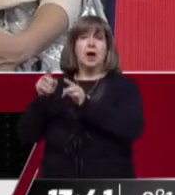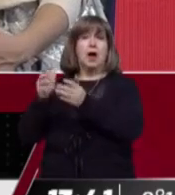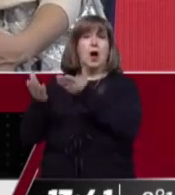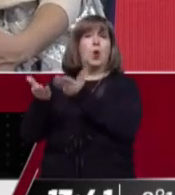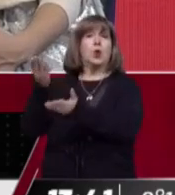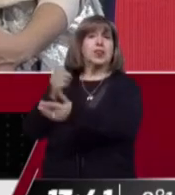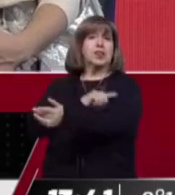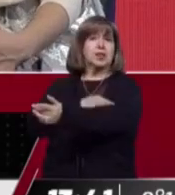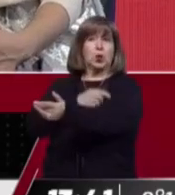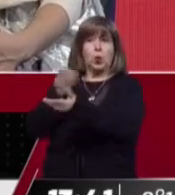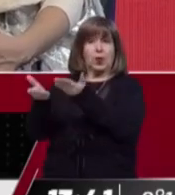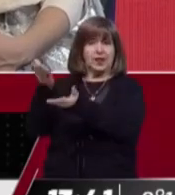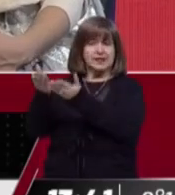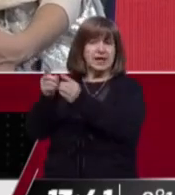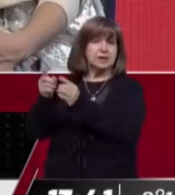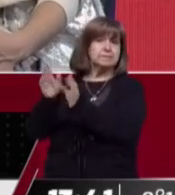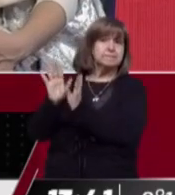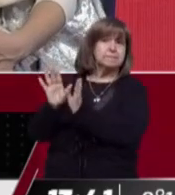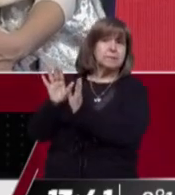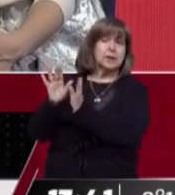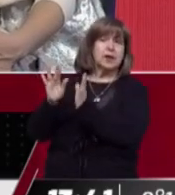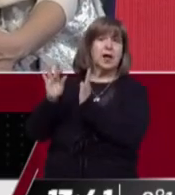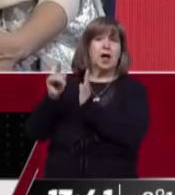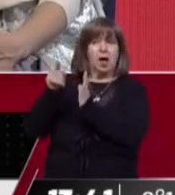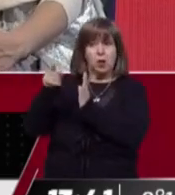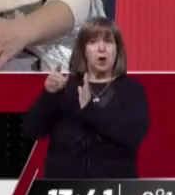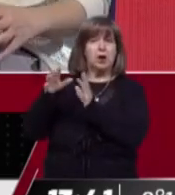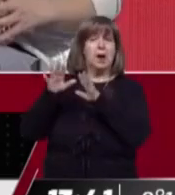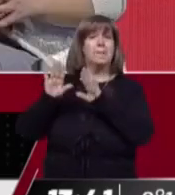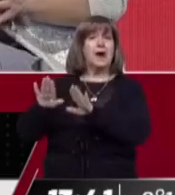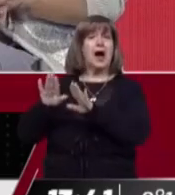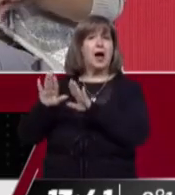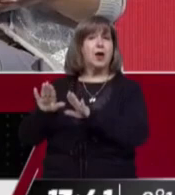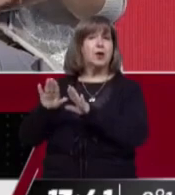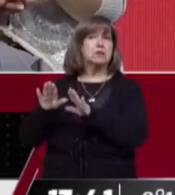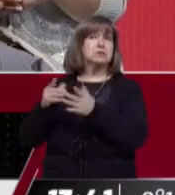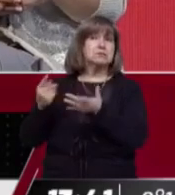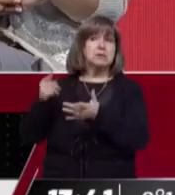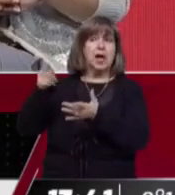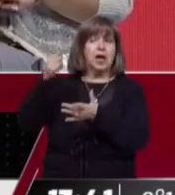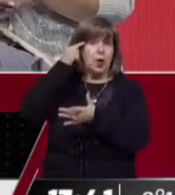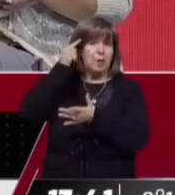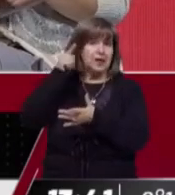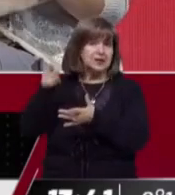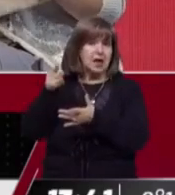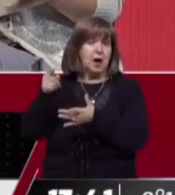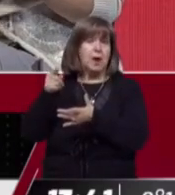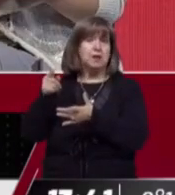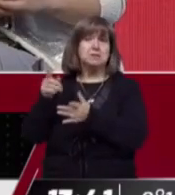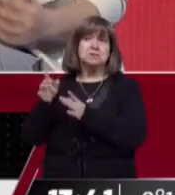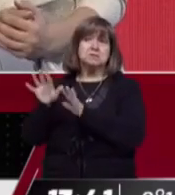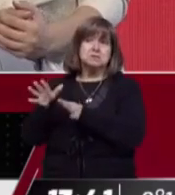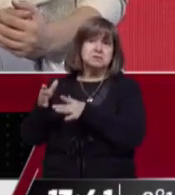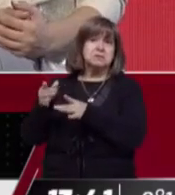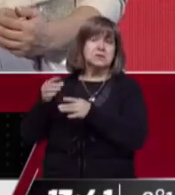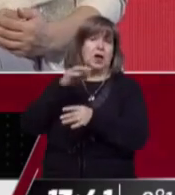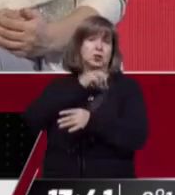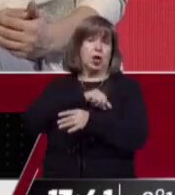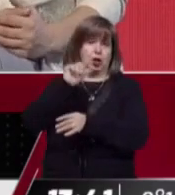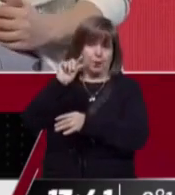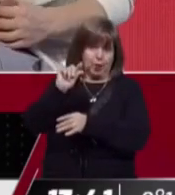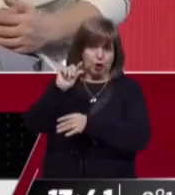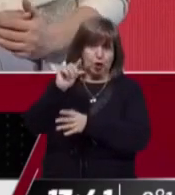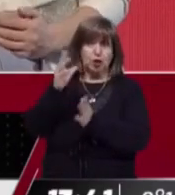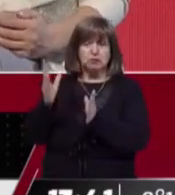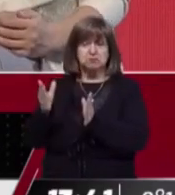judiciales fue una medida de lucha para considerando que lo que les estaba pasando a ellos no era lo adecuado